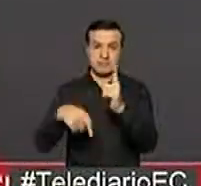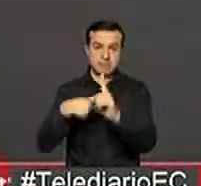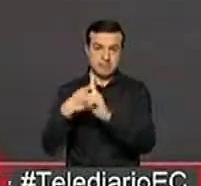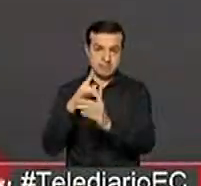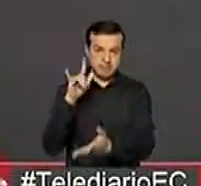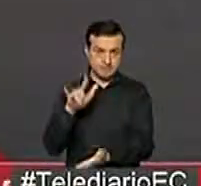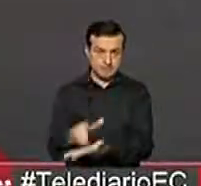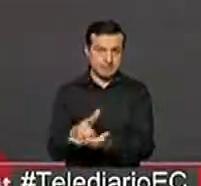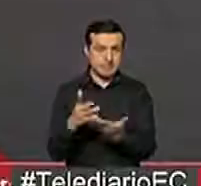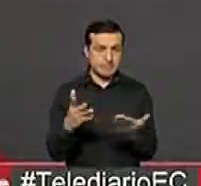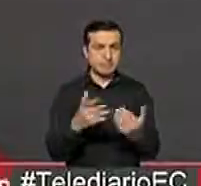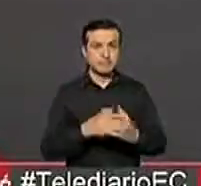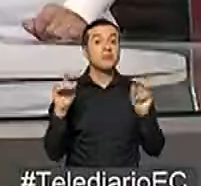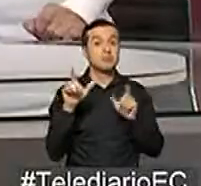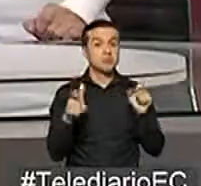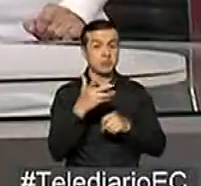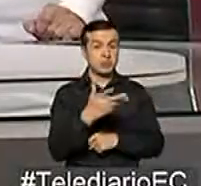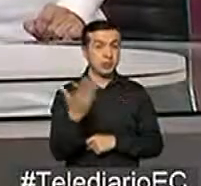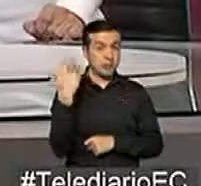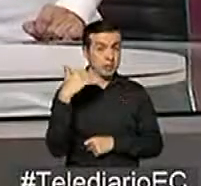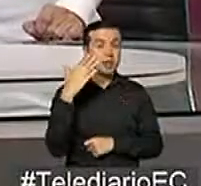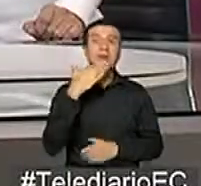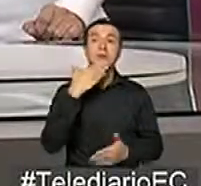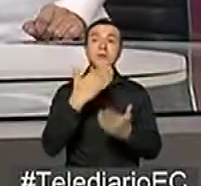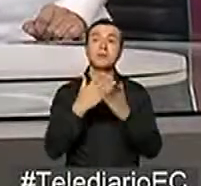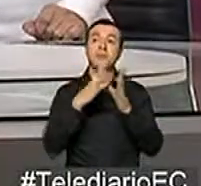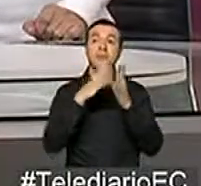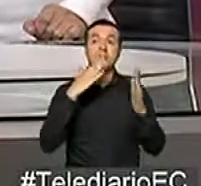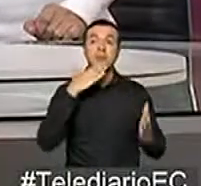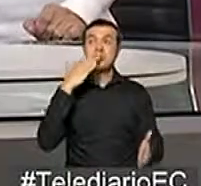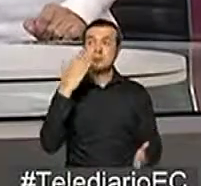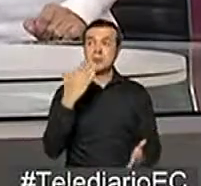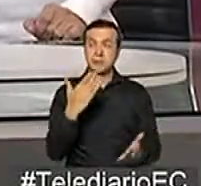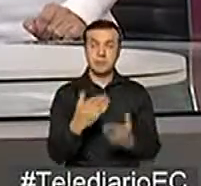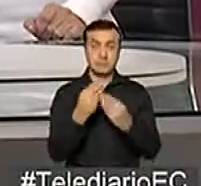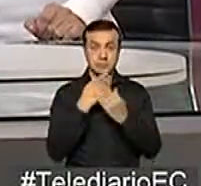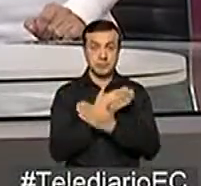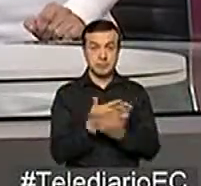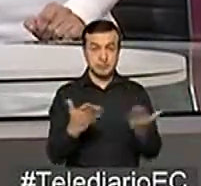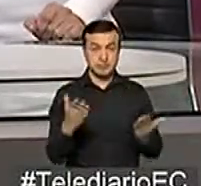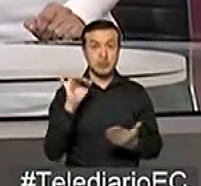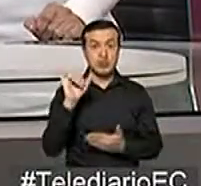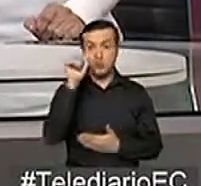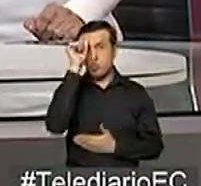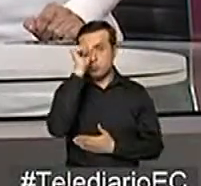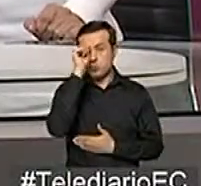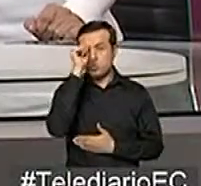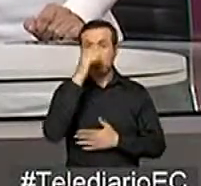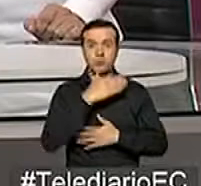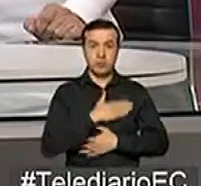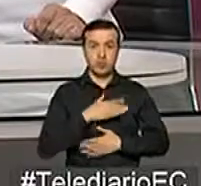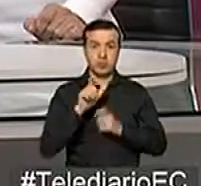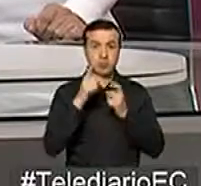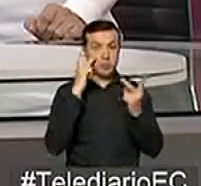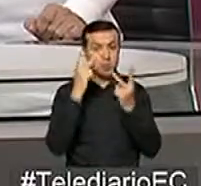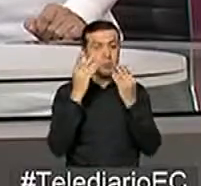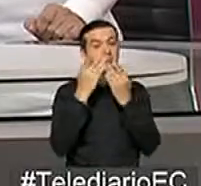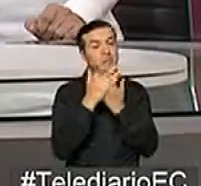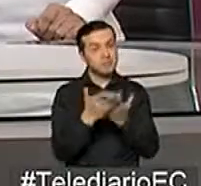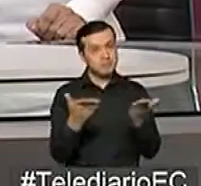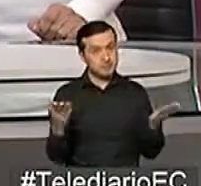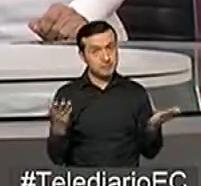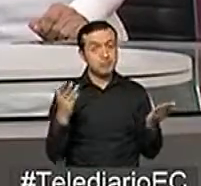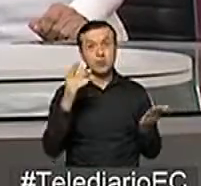Paco Urbina, Medios Públicos. Muchas gracias, María del Carmen, David, también ustedes que tengan un lindo fin de semana, ustedes amigos televidentes, lógicamente,